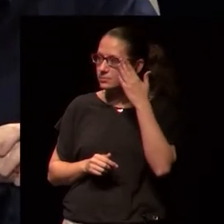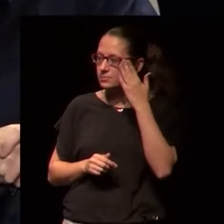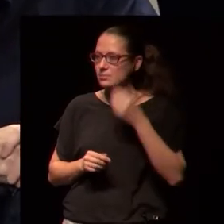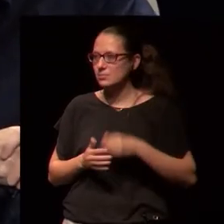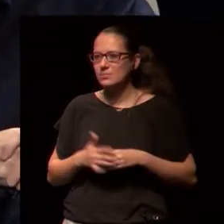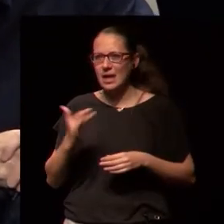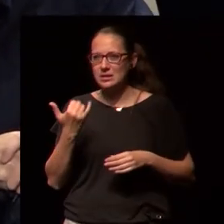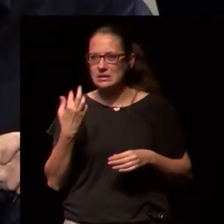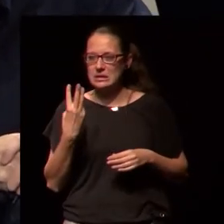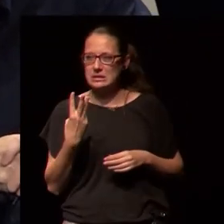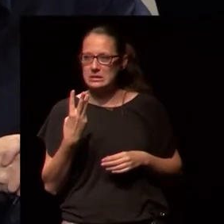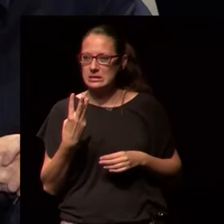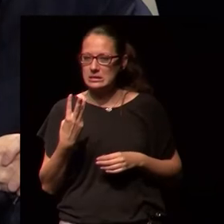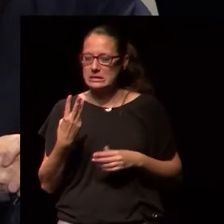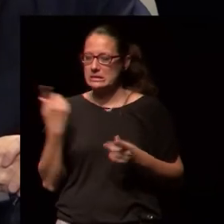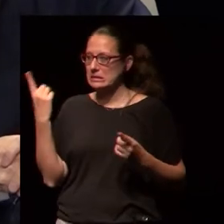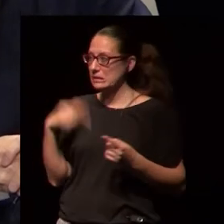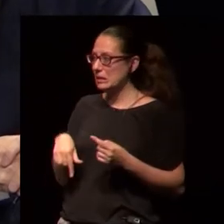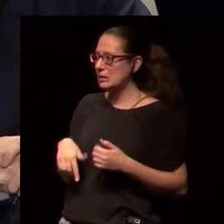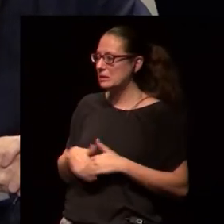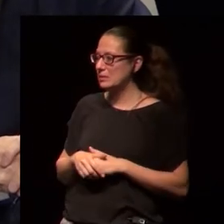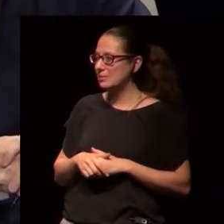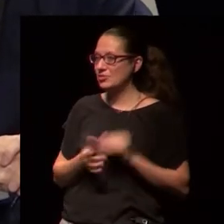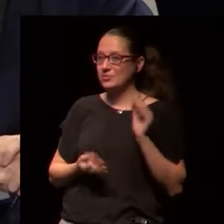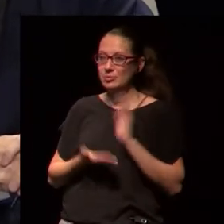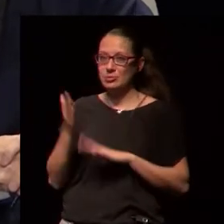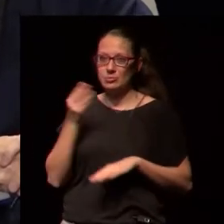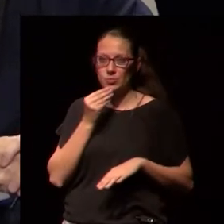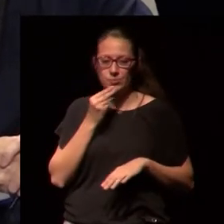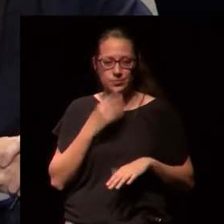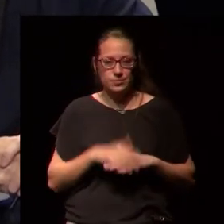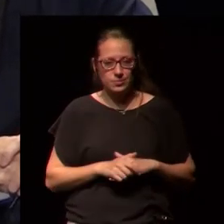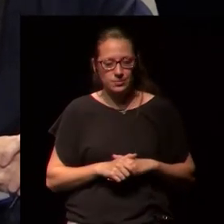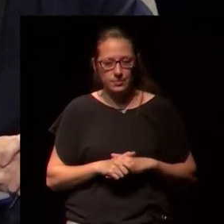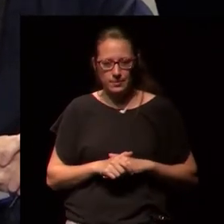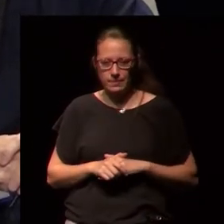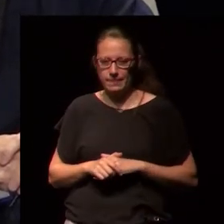Hay tres. Ya, pero hay que ir a comer.